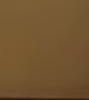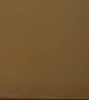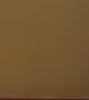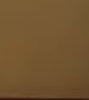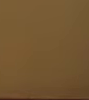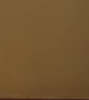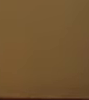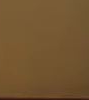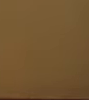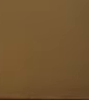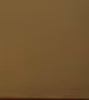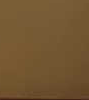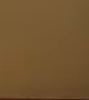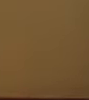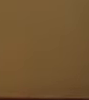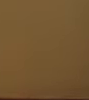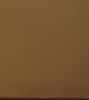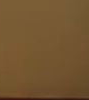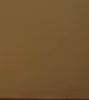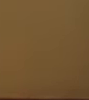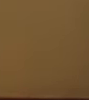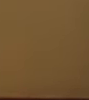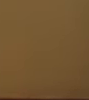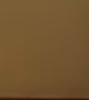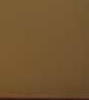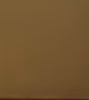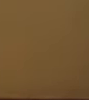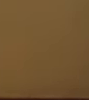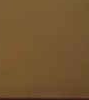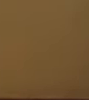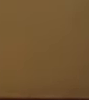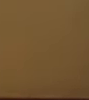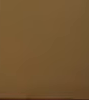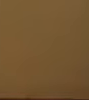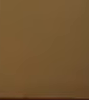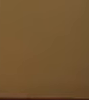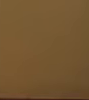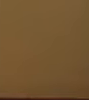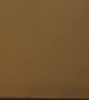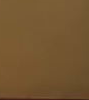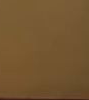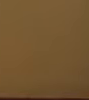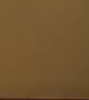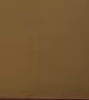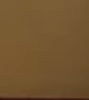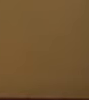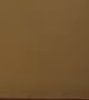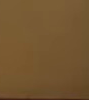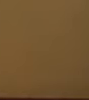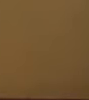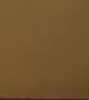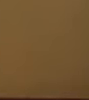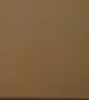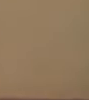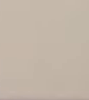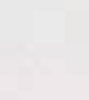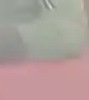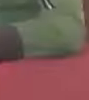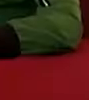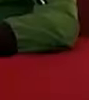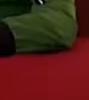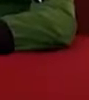contenidos como de experiencias de gobierno, mediante el entendimiento de exposiciones conceptuales y